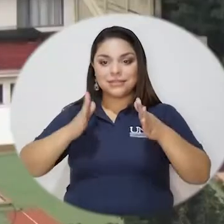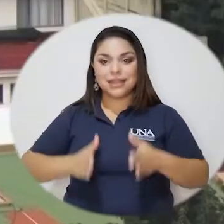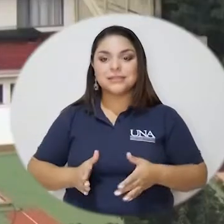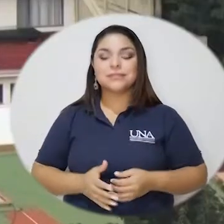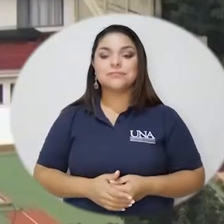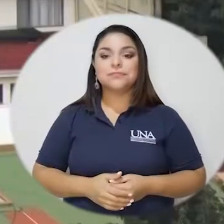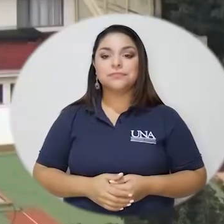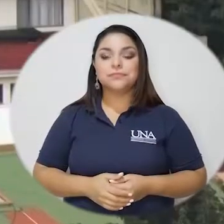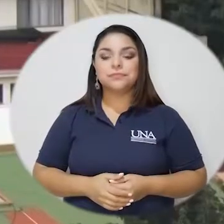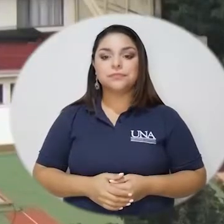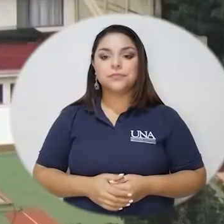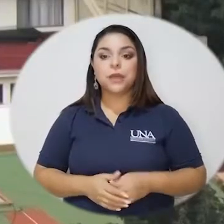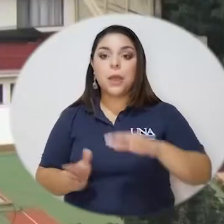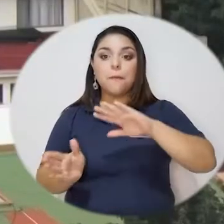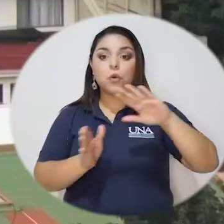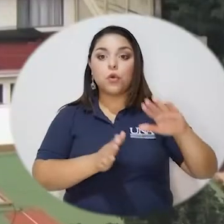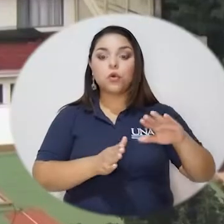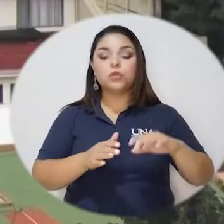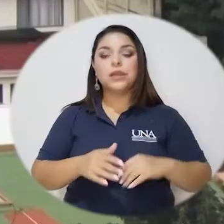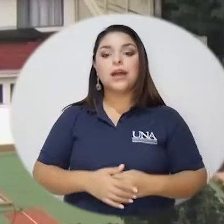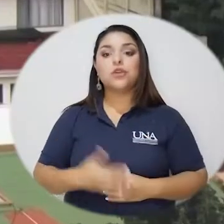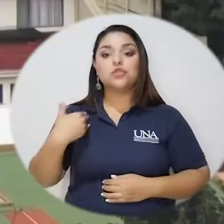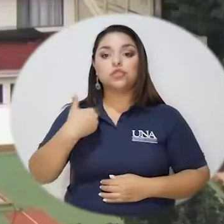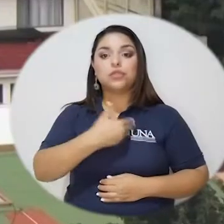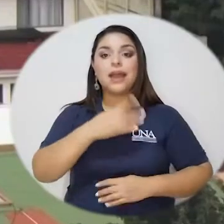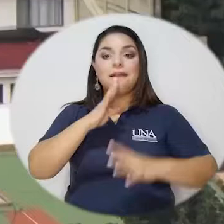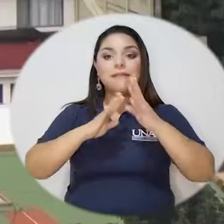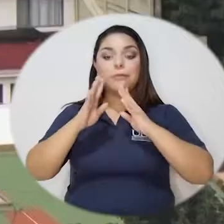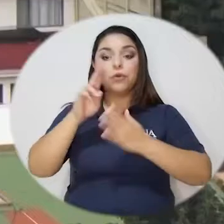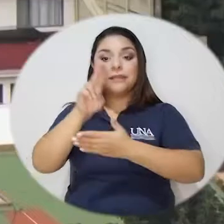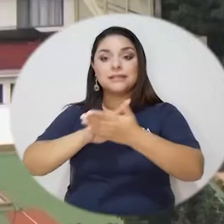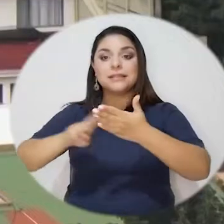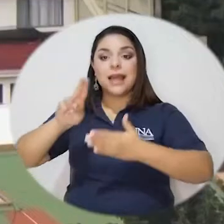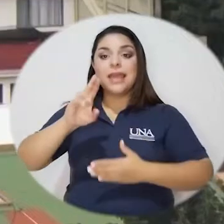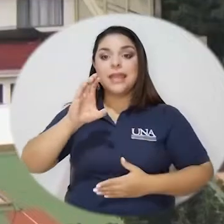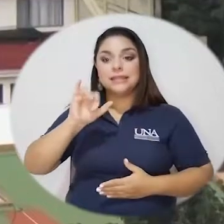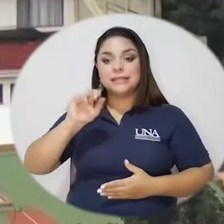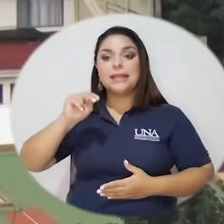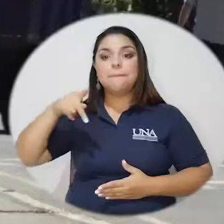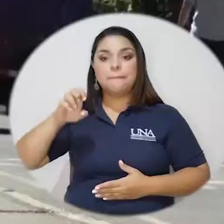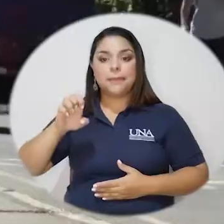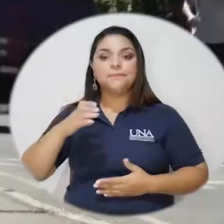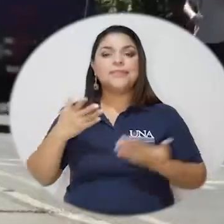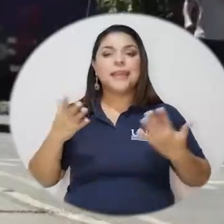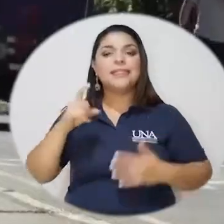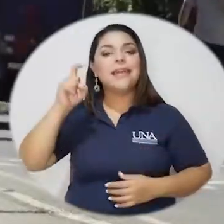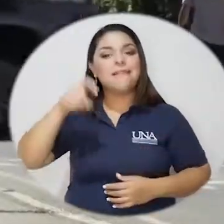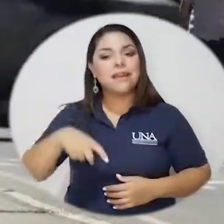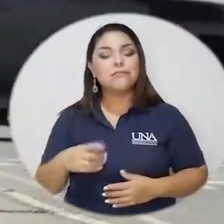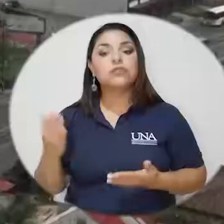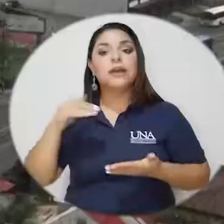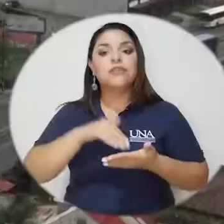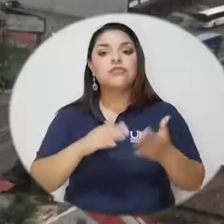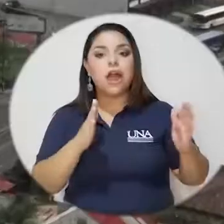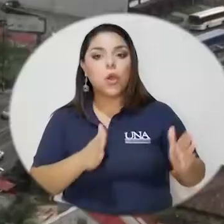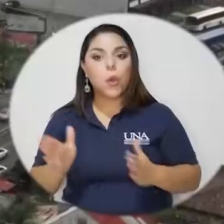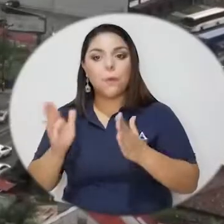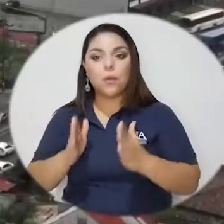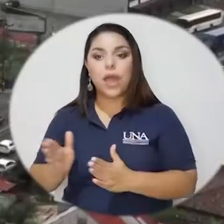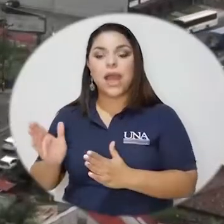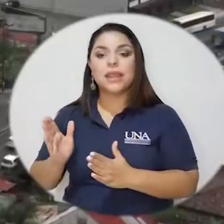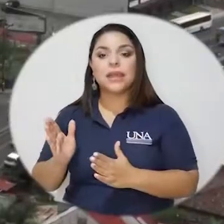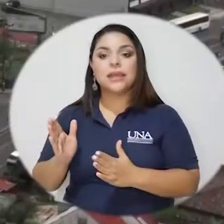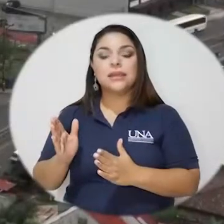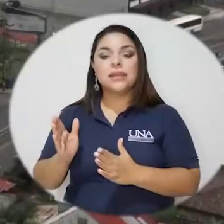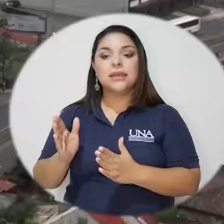Estado costarricense. Por otro lado, hemos hablado en la universidad y en el CIMPE de que hay que